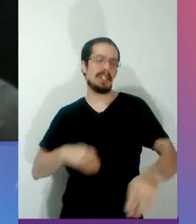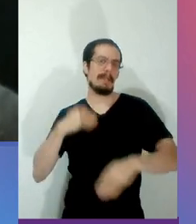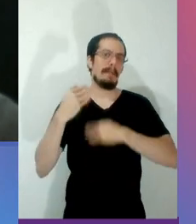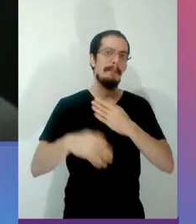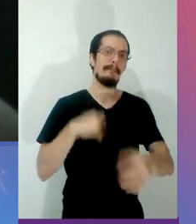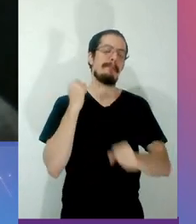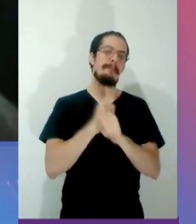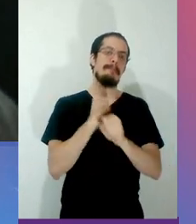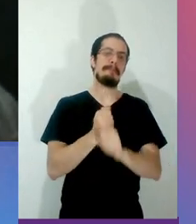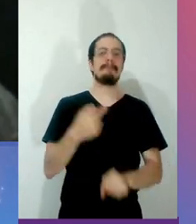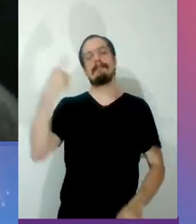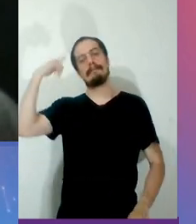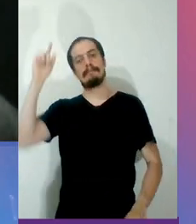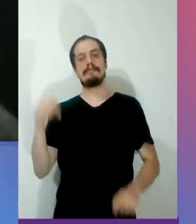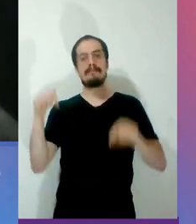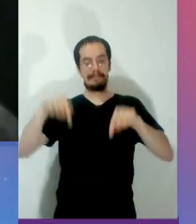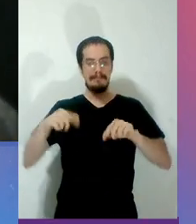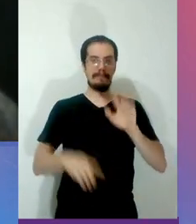este proceso. A mí